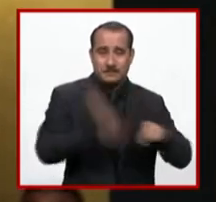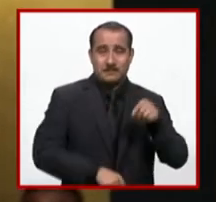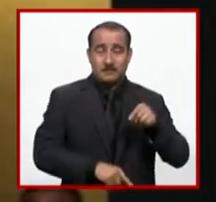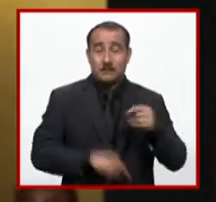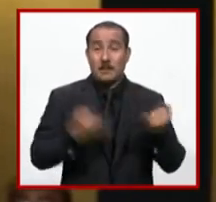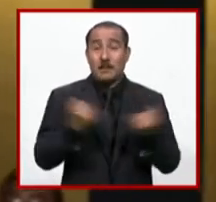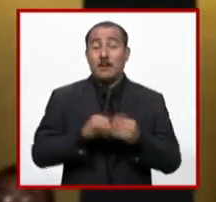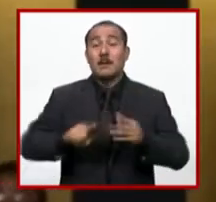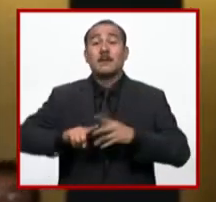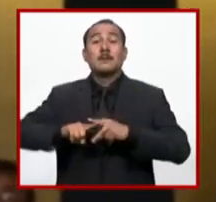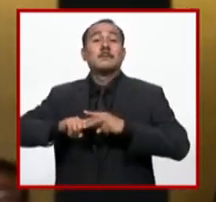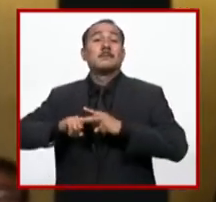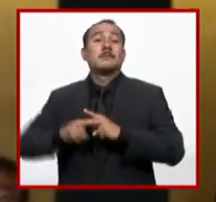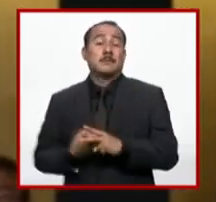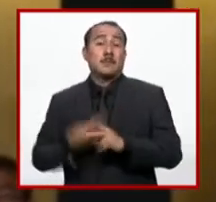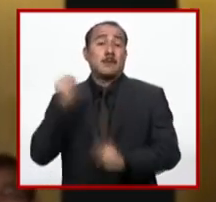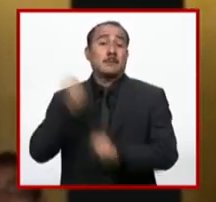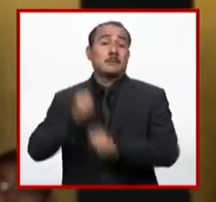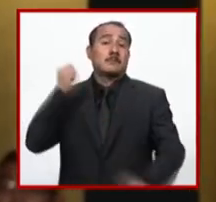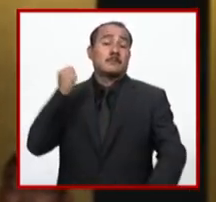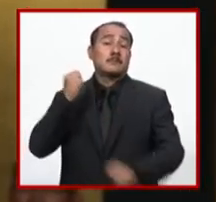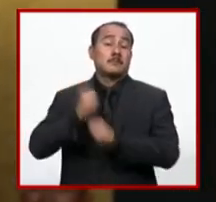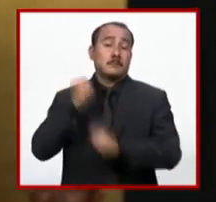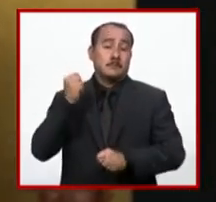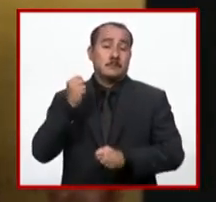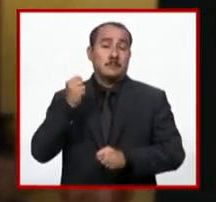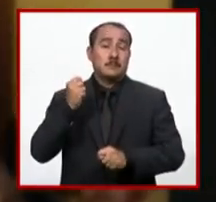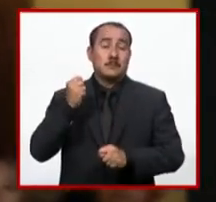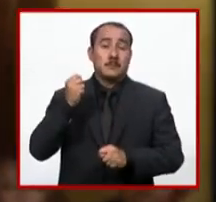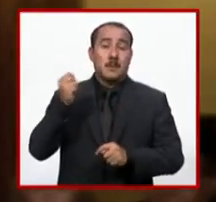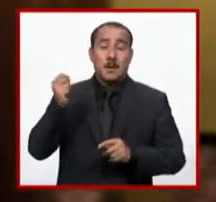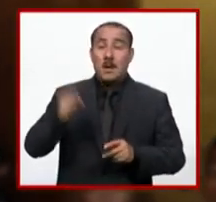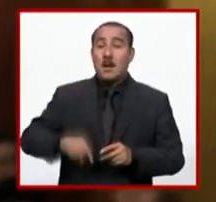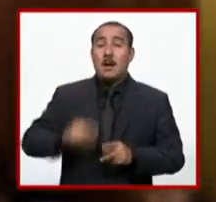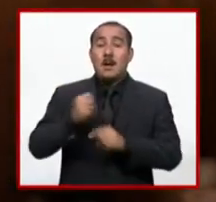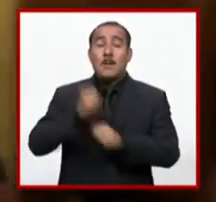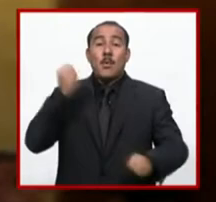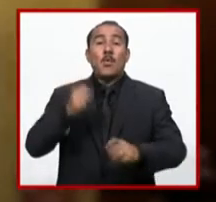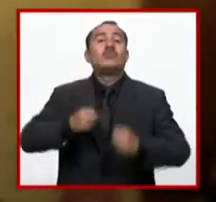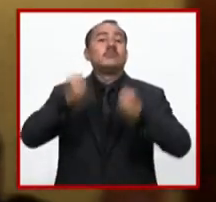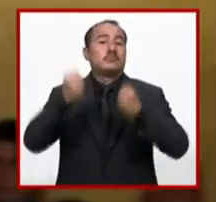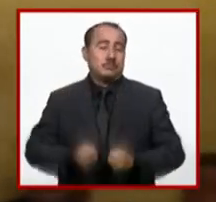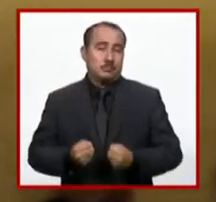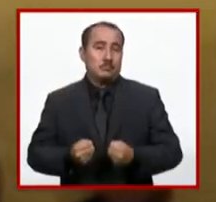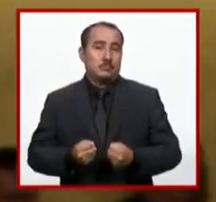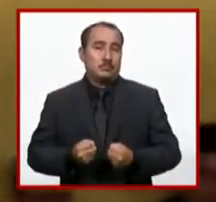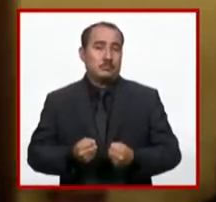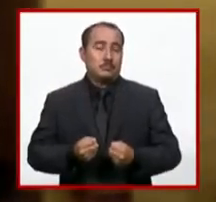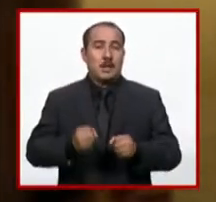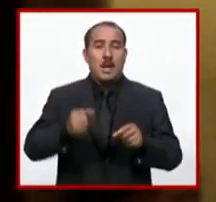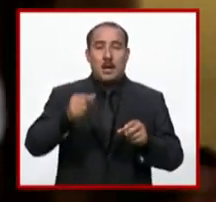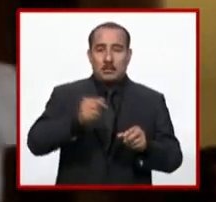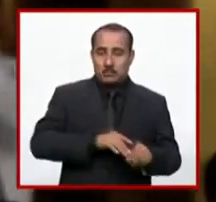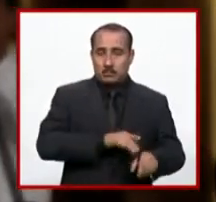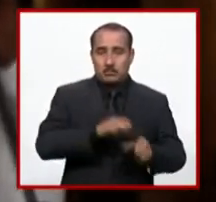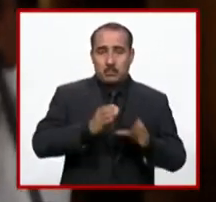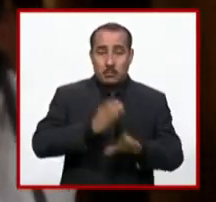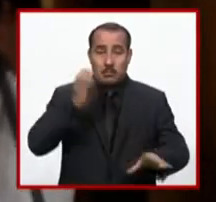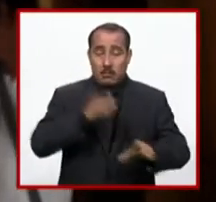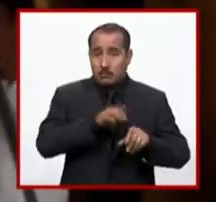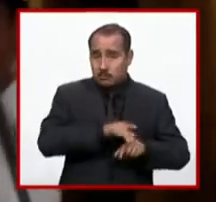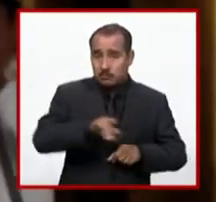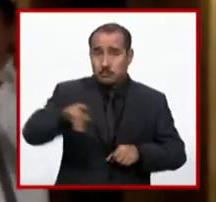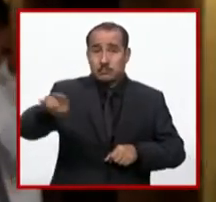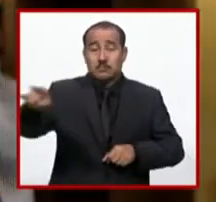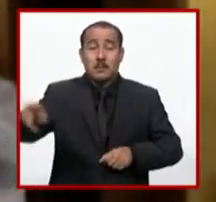que arrancamos en el transporte público la ruta segura. Esta es una primera ruta en Oaxaca, en donde ya